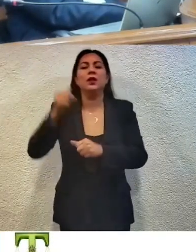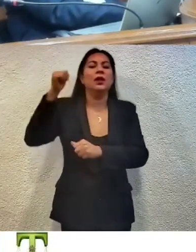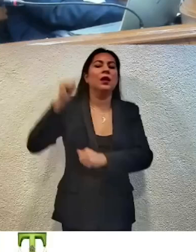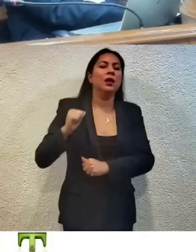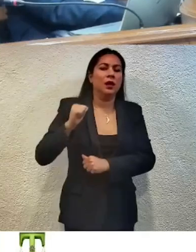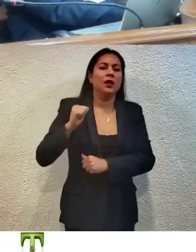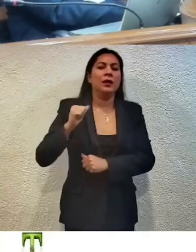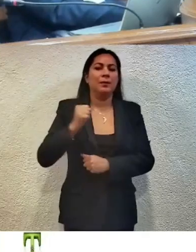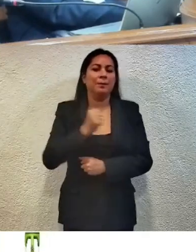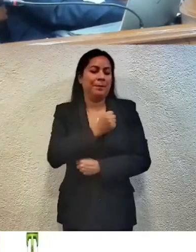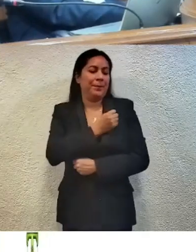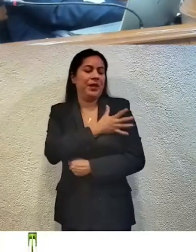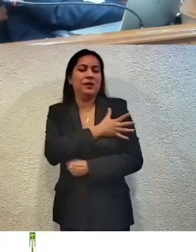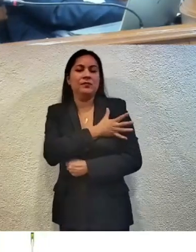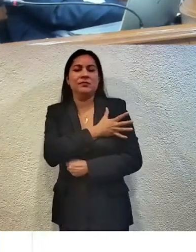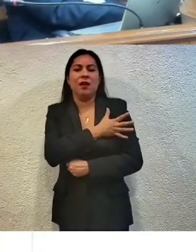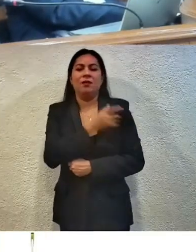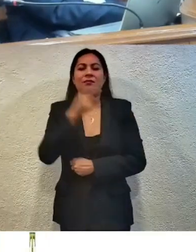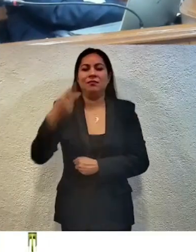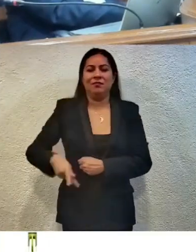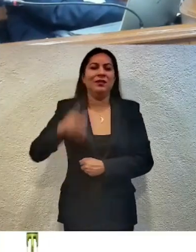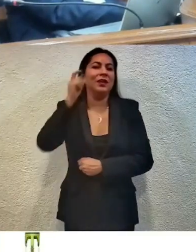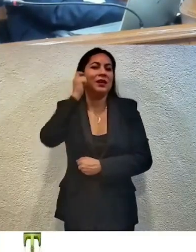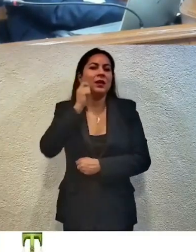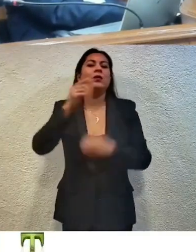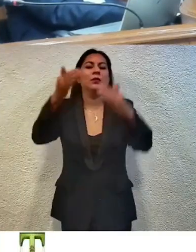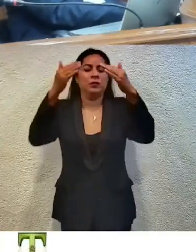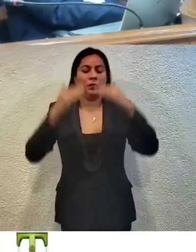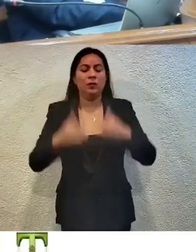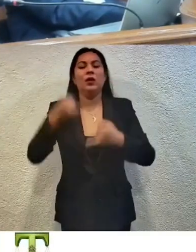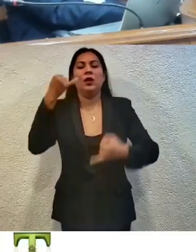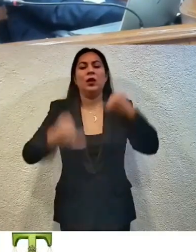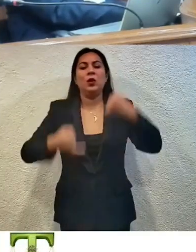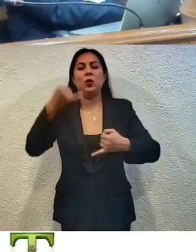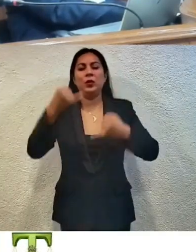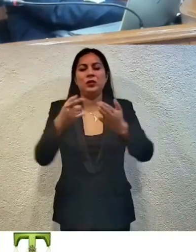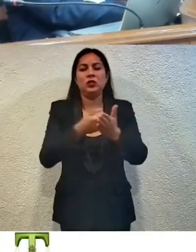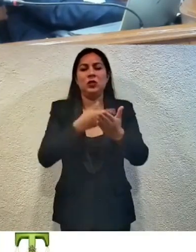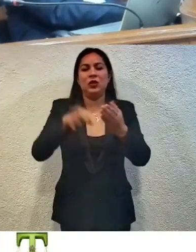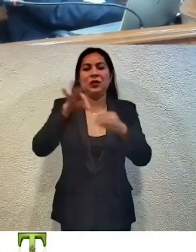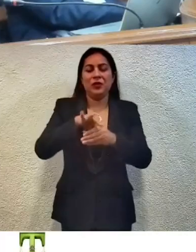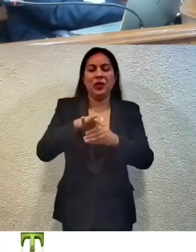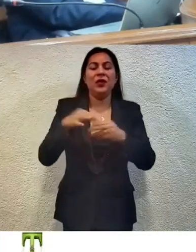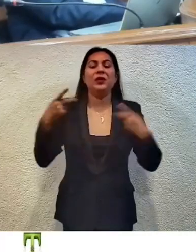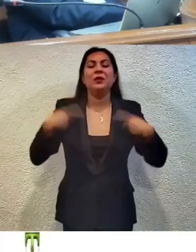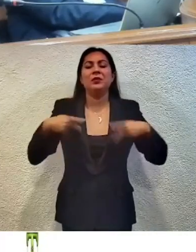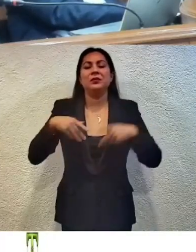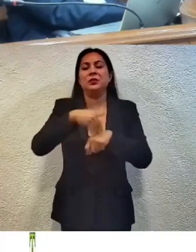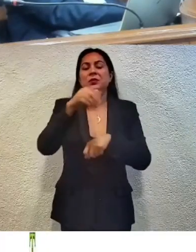Partido del Bienestar Guerrero. El siguiente asunto es el juicio electoral ciudadano número